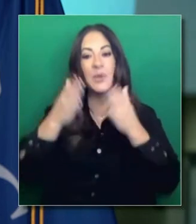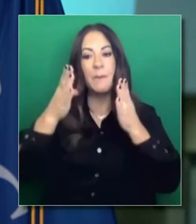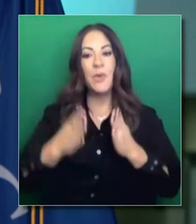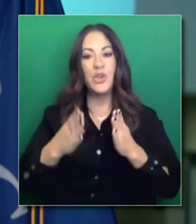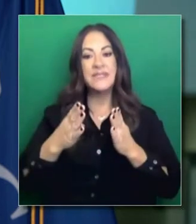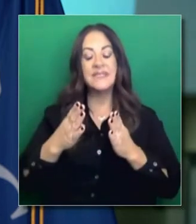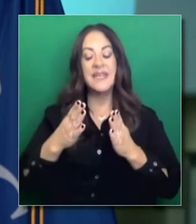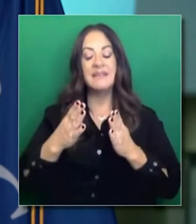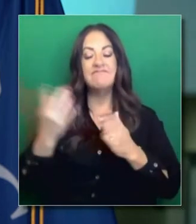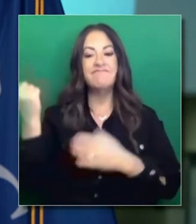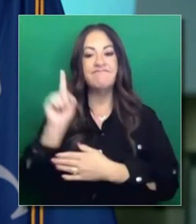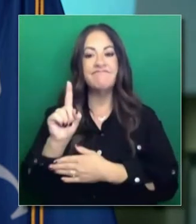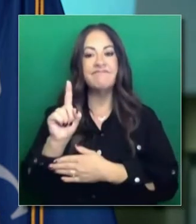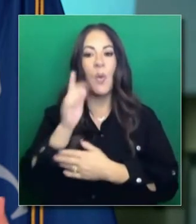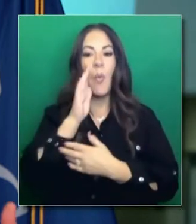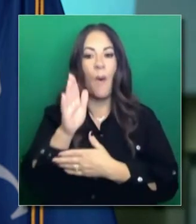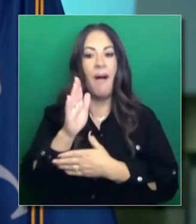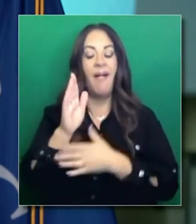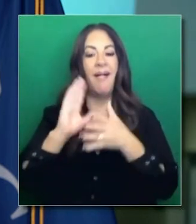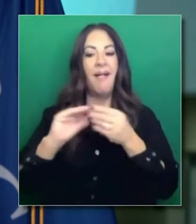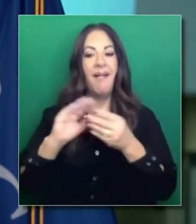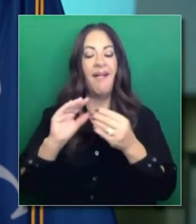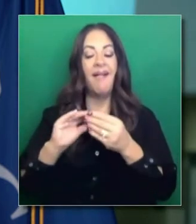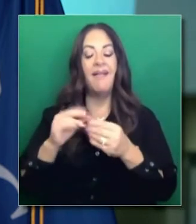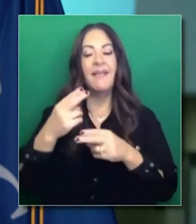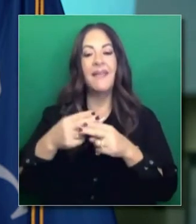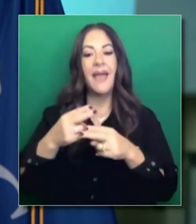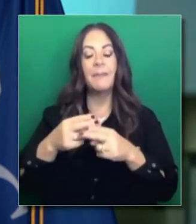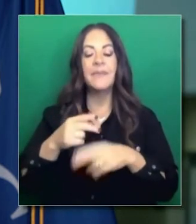Hammett, que ha sido,